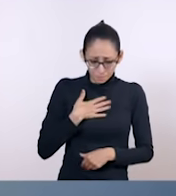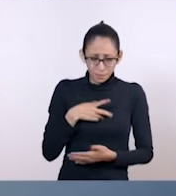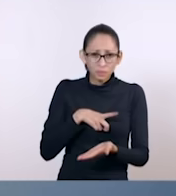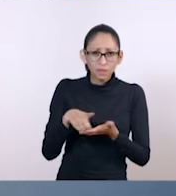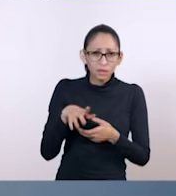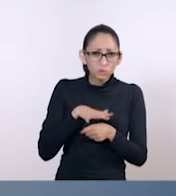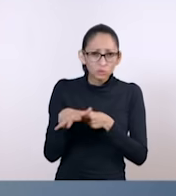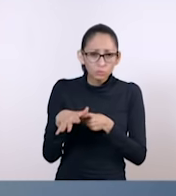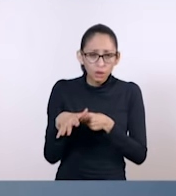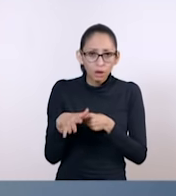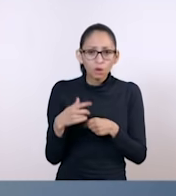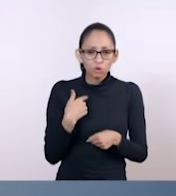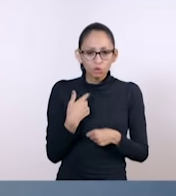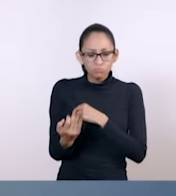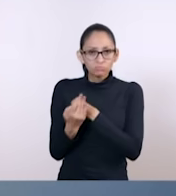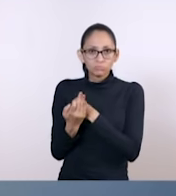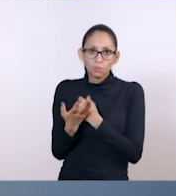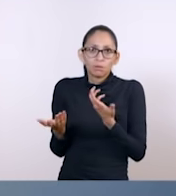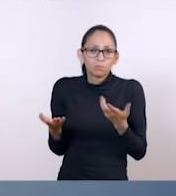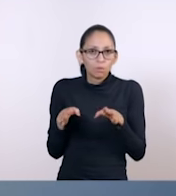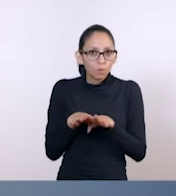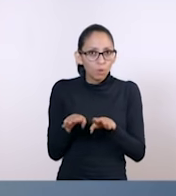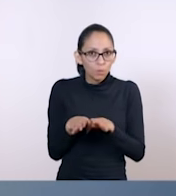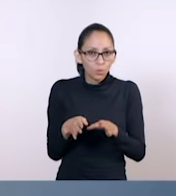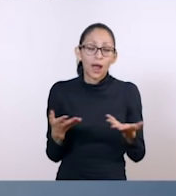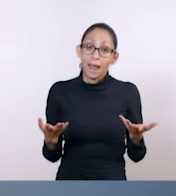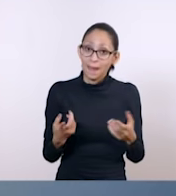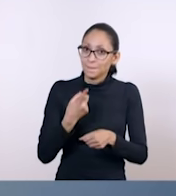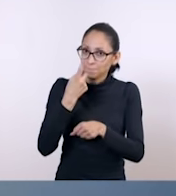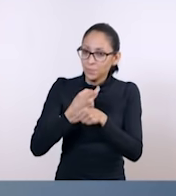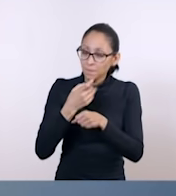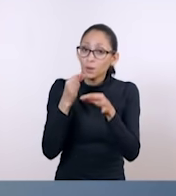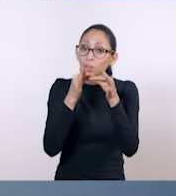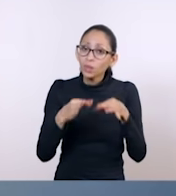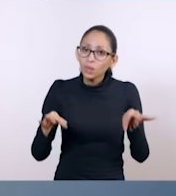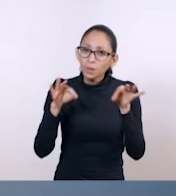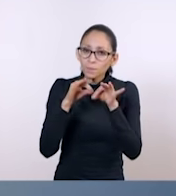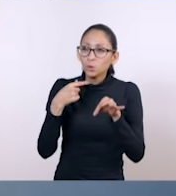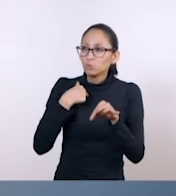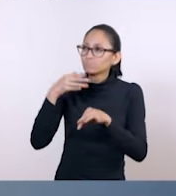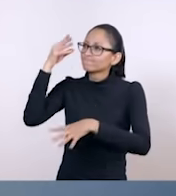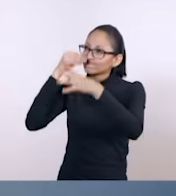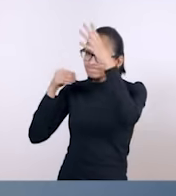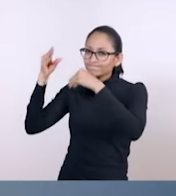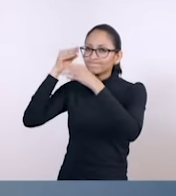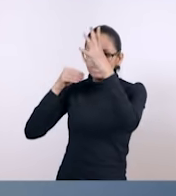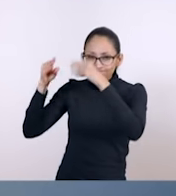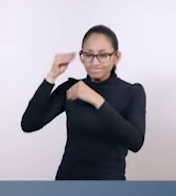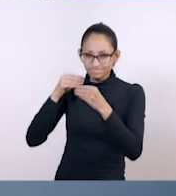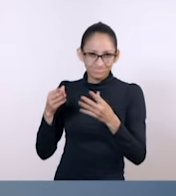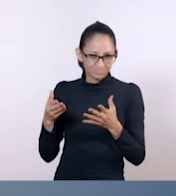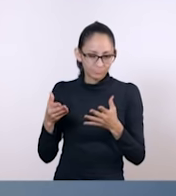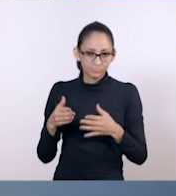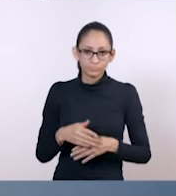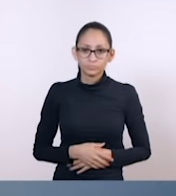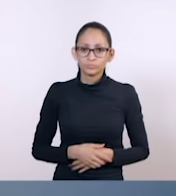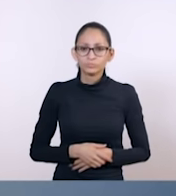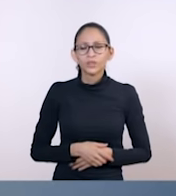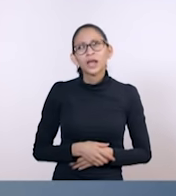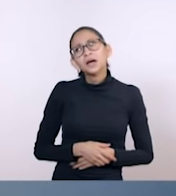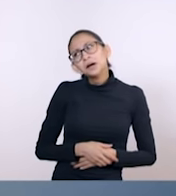hablar de algo que no conocemos. Así que primero es muy importante informarnos. Perfecto. ¿Y qué más podemos hacer?